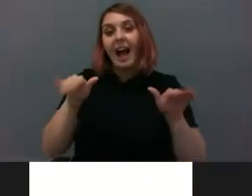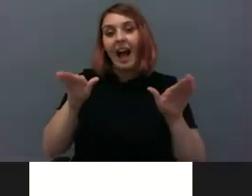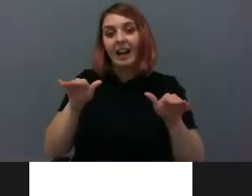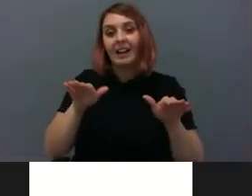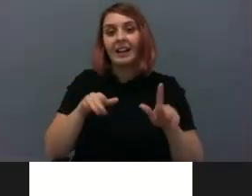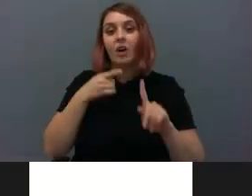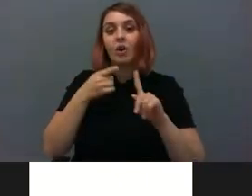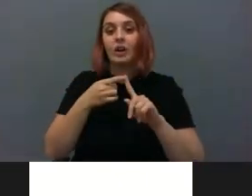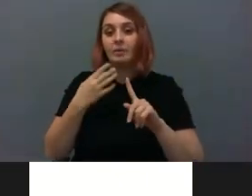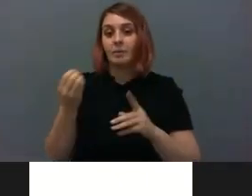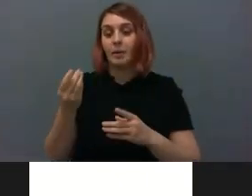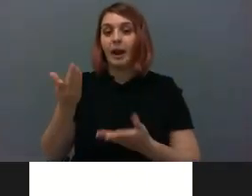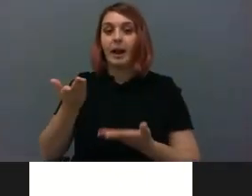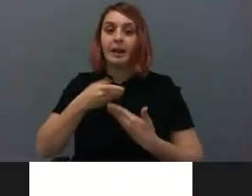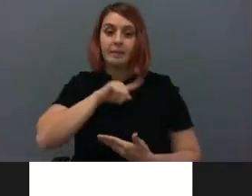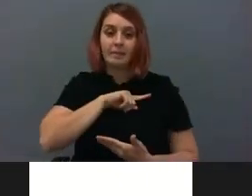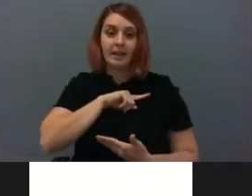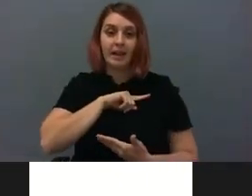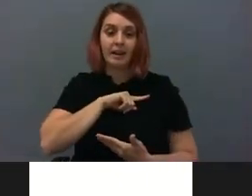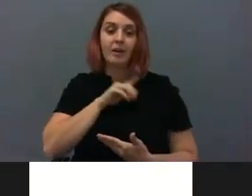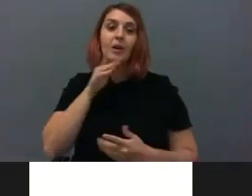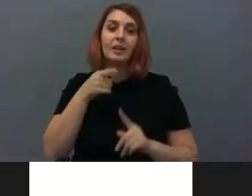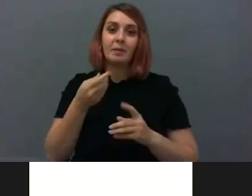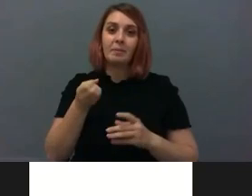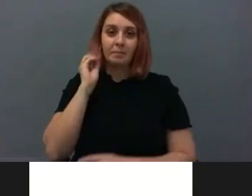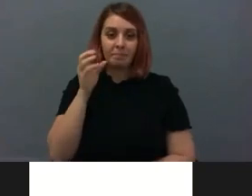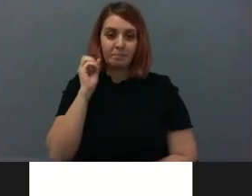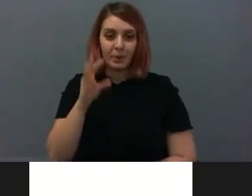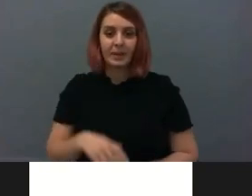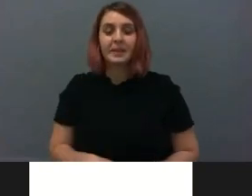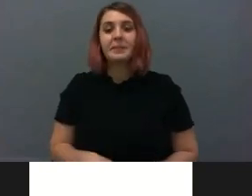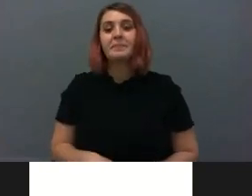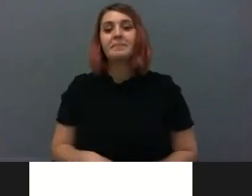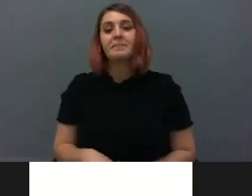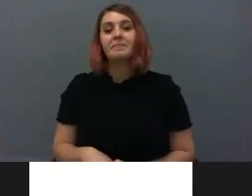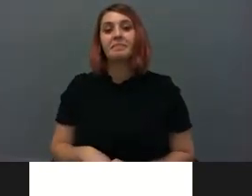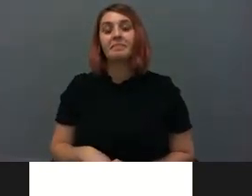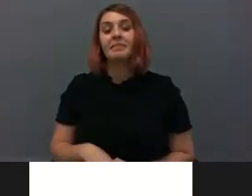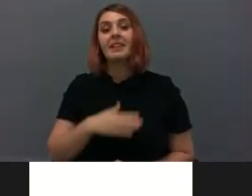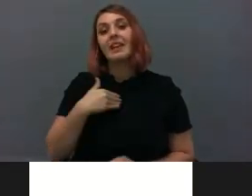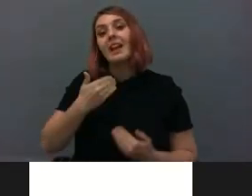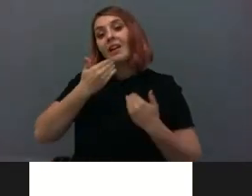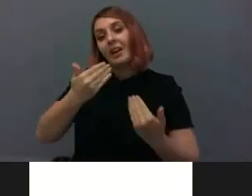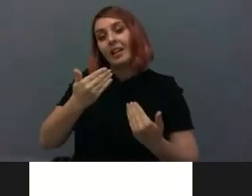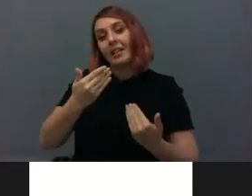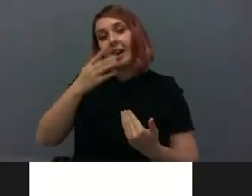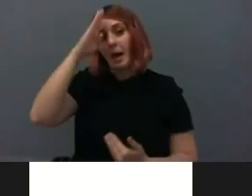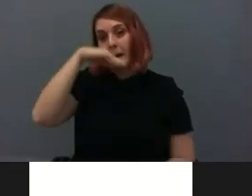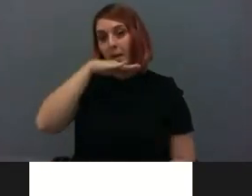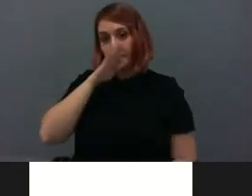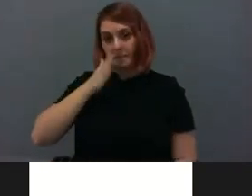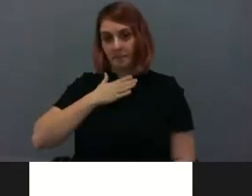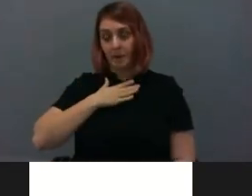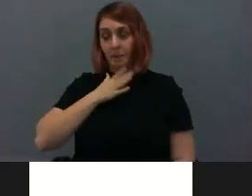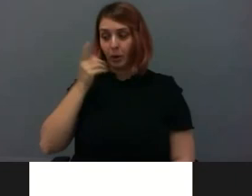proponerme como ponente en este día tan significativo para todos nosotros. Y quiero empezar agradecimiento a mis queridos padres, la educación